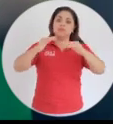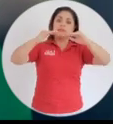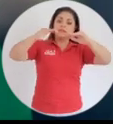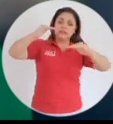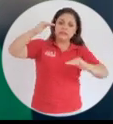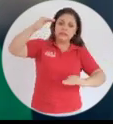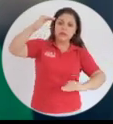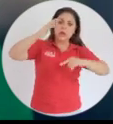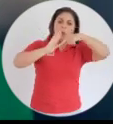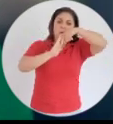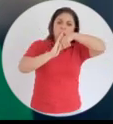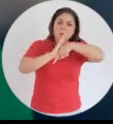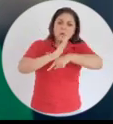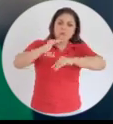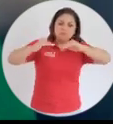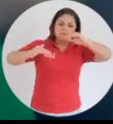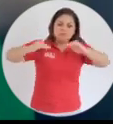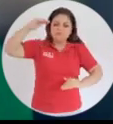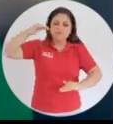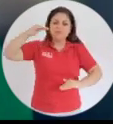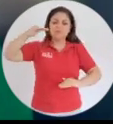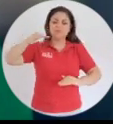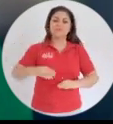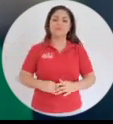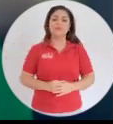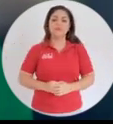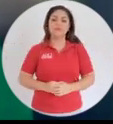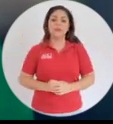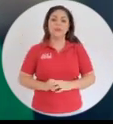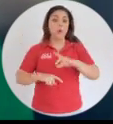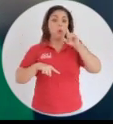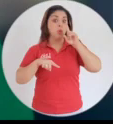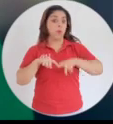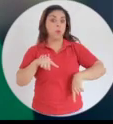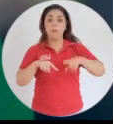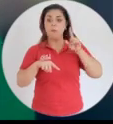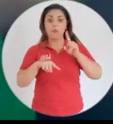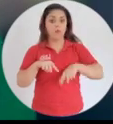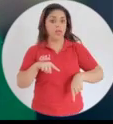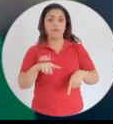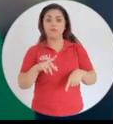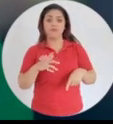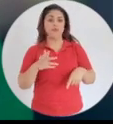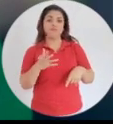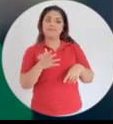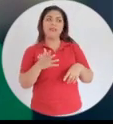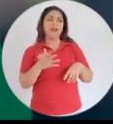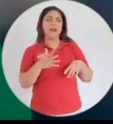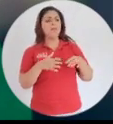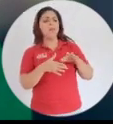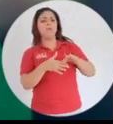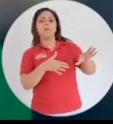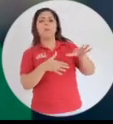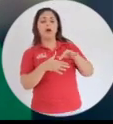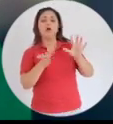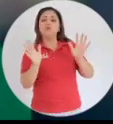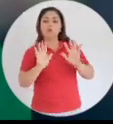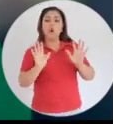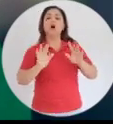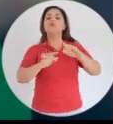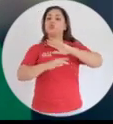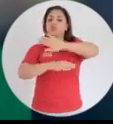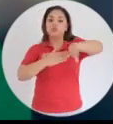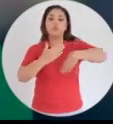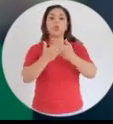esas desigualdades sociales heredadas. Y no podemos dejar de mencionar que en todos